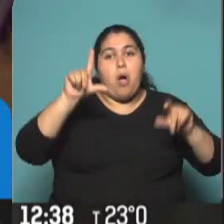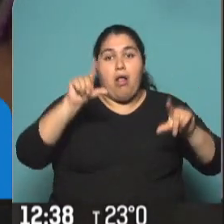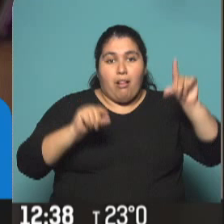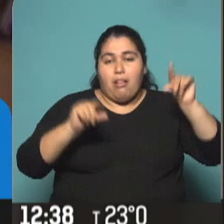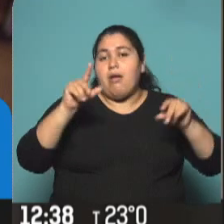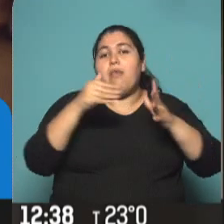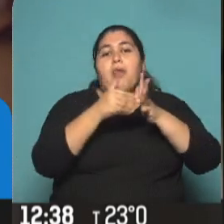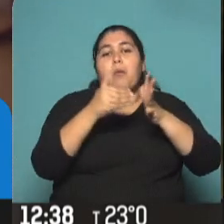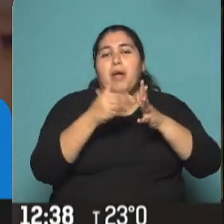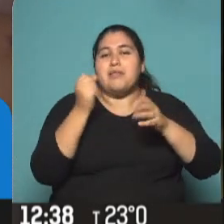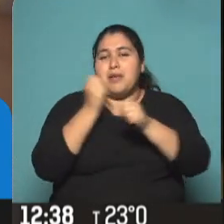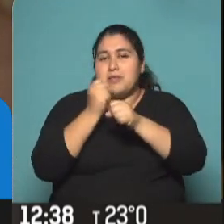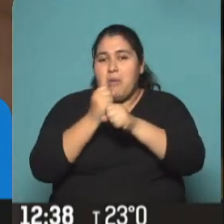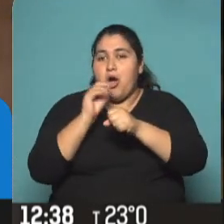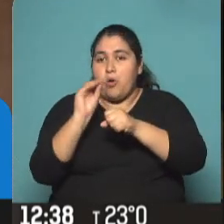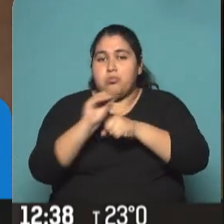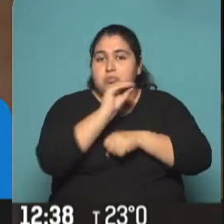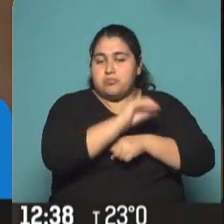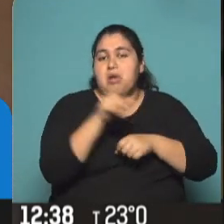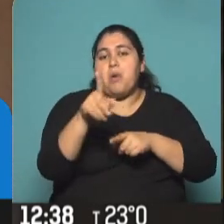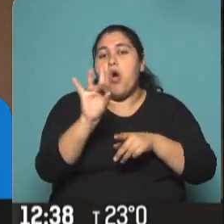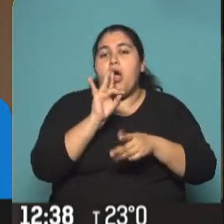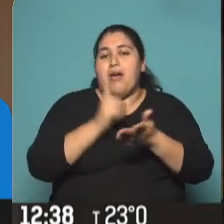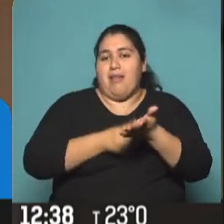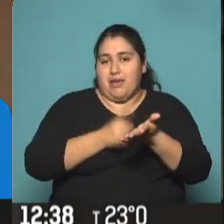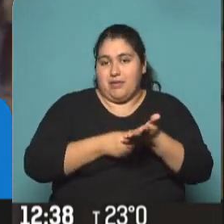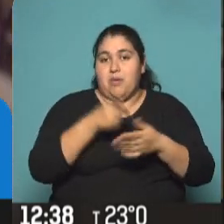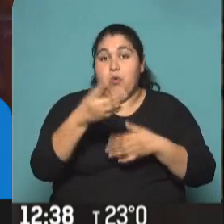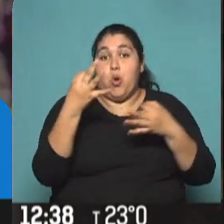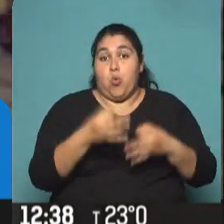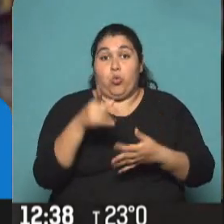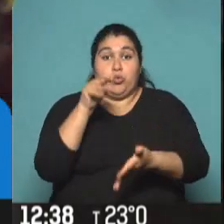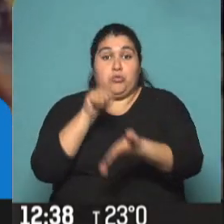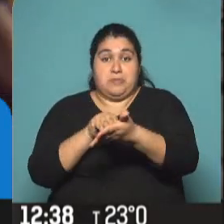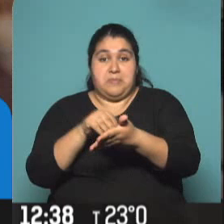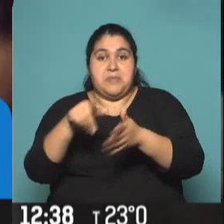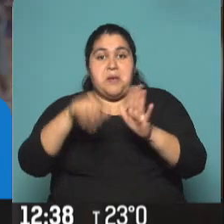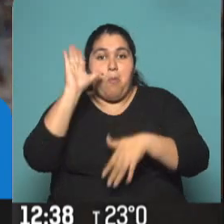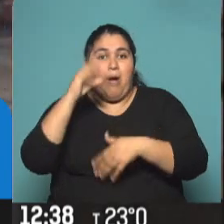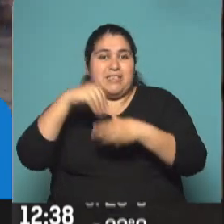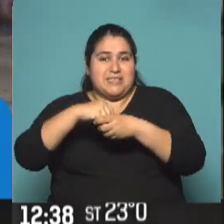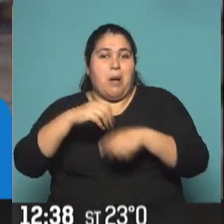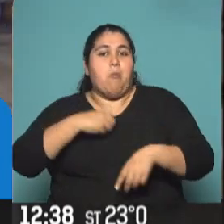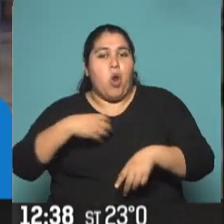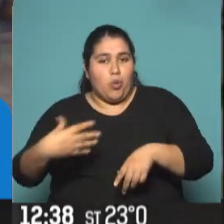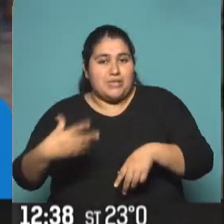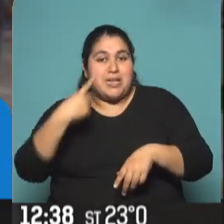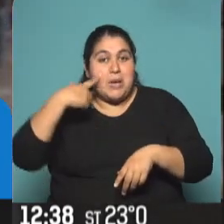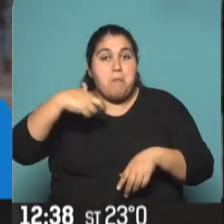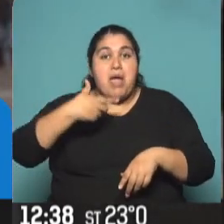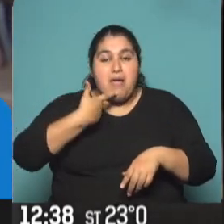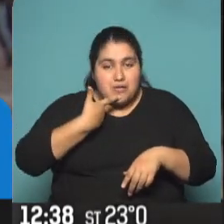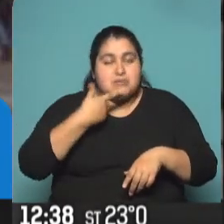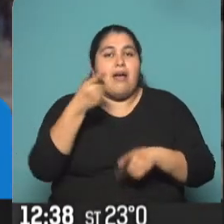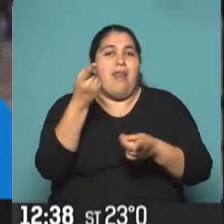igual cantidad de aportes o puedes elegirla en este caso roxana hace referencia a ello tiene más aportes en la provincia de buenos aires ips con lo cual